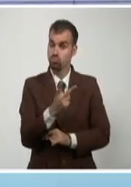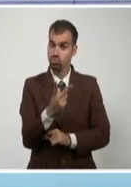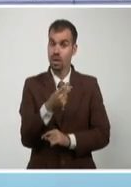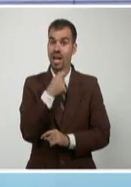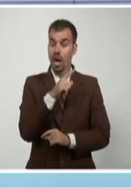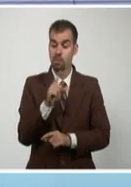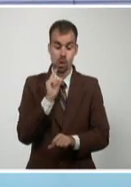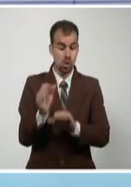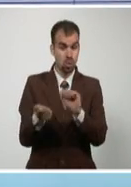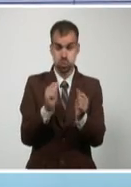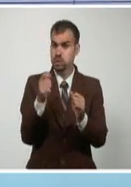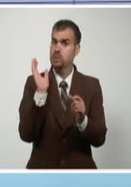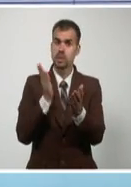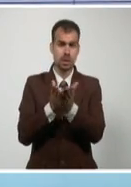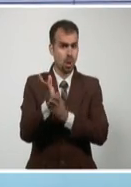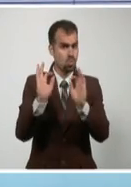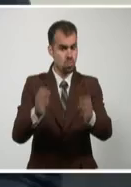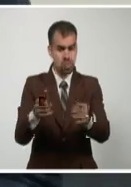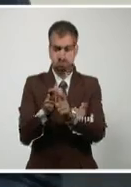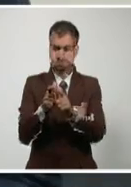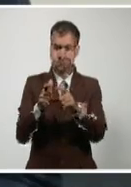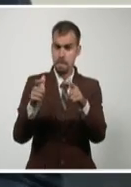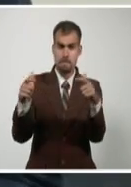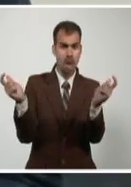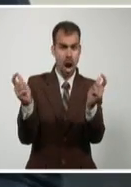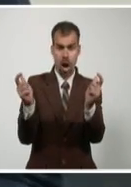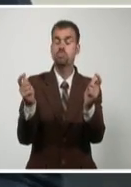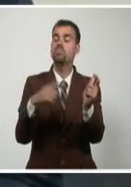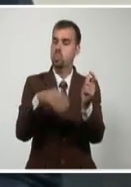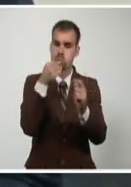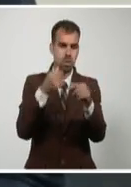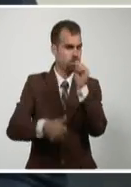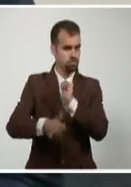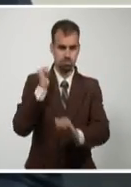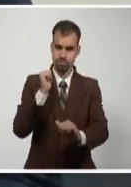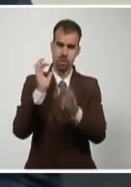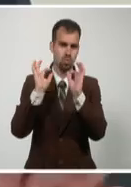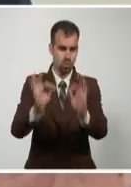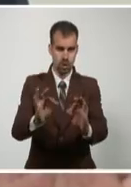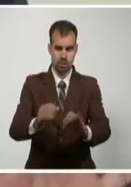la situación epidemiológica, retrocederían también en fases y